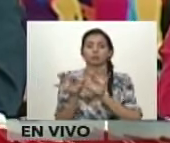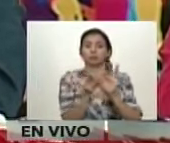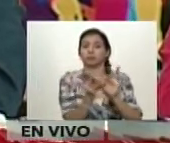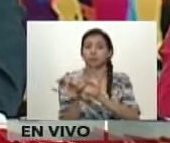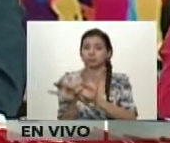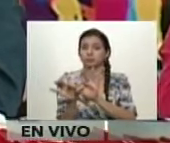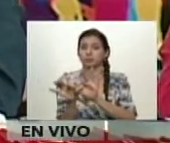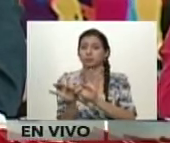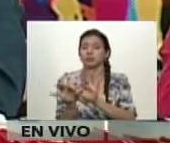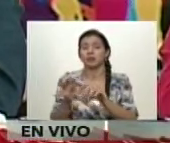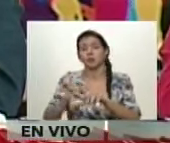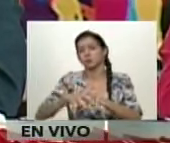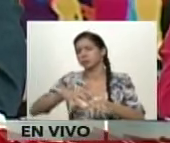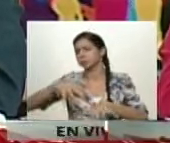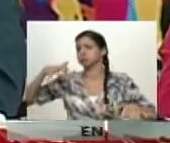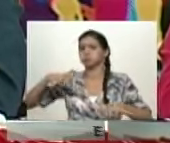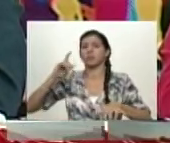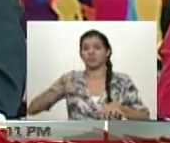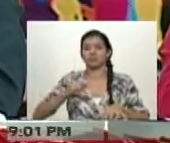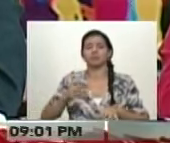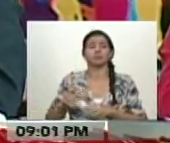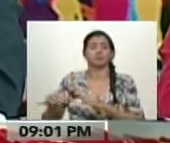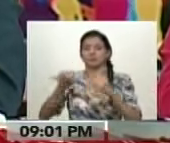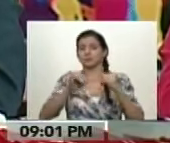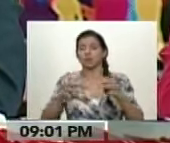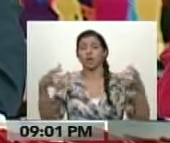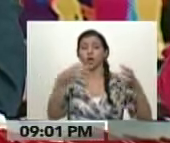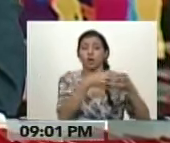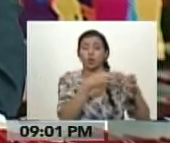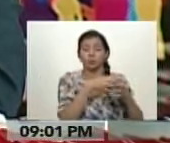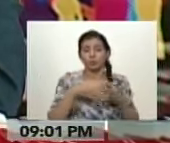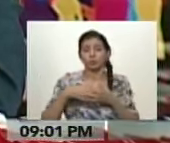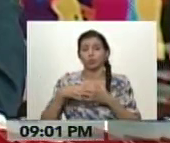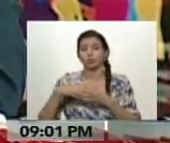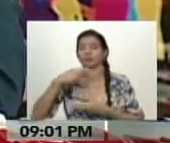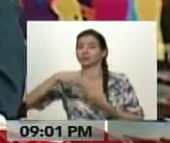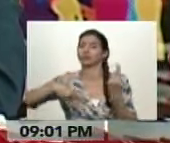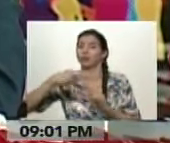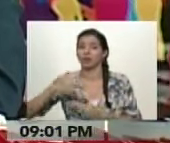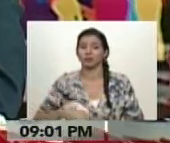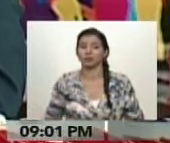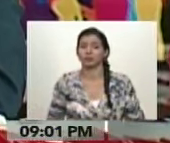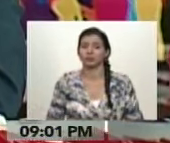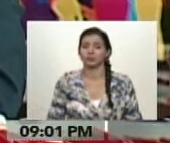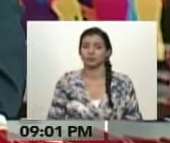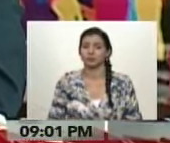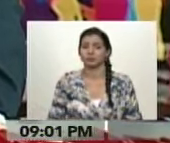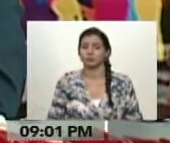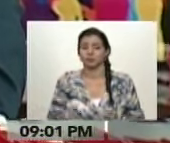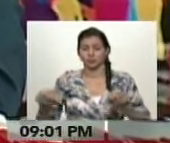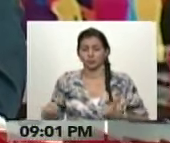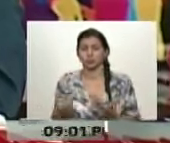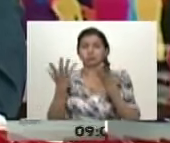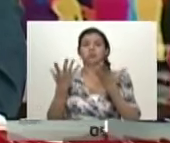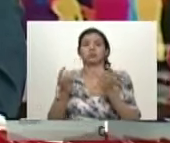masas, de multitudes y de cuadros revolucionarios que surgen de esas masas, de esas multitudes, de